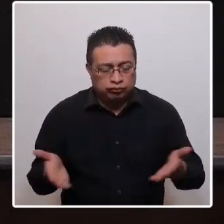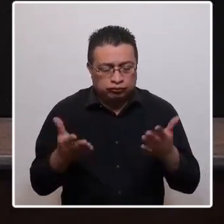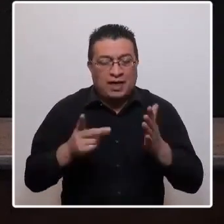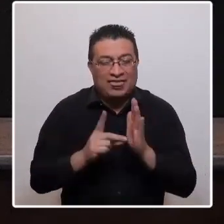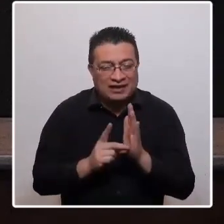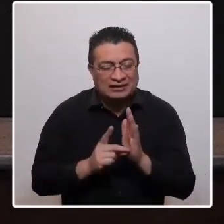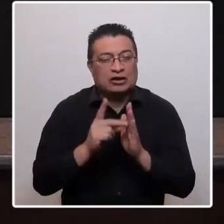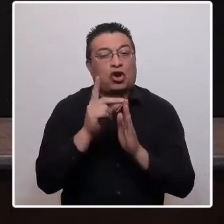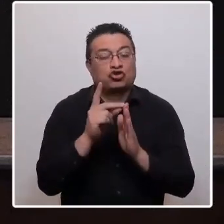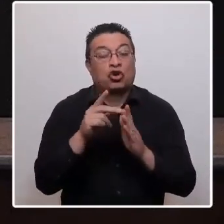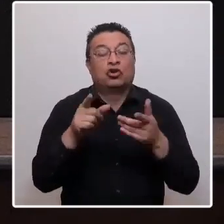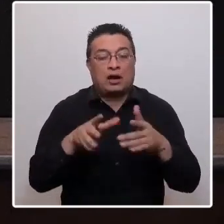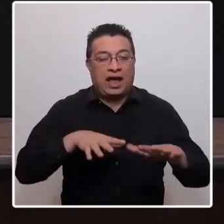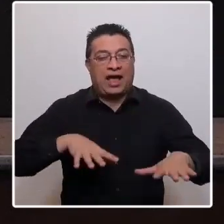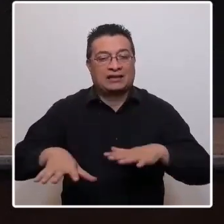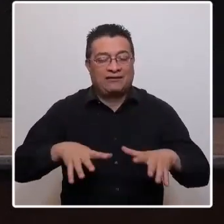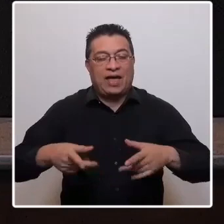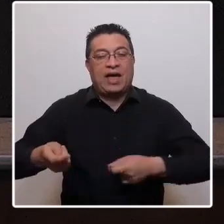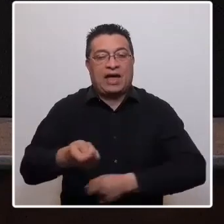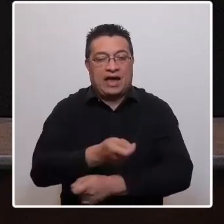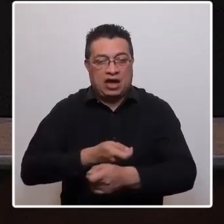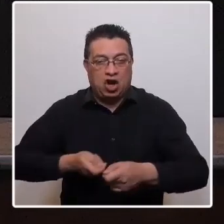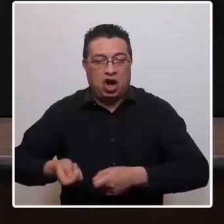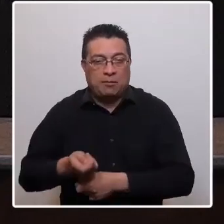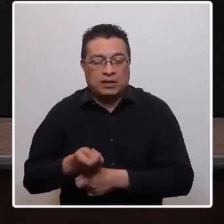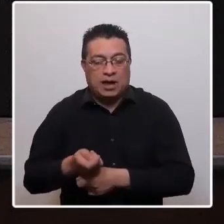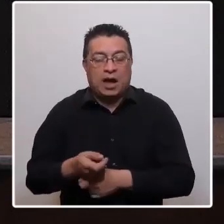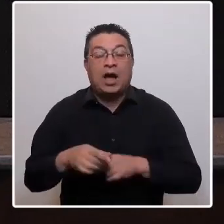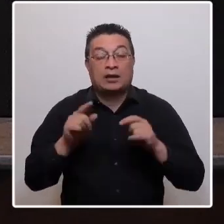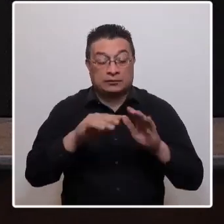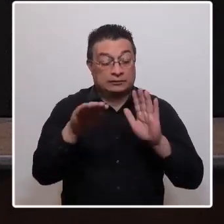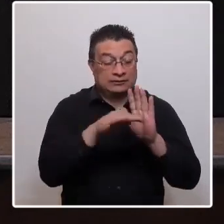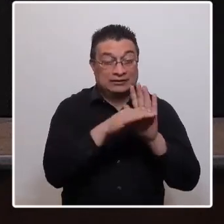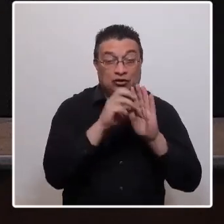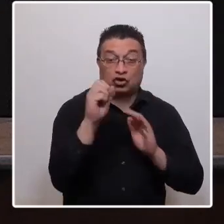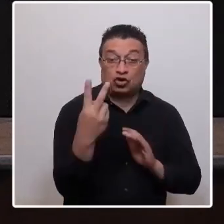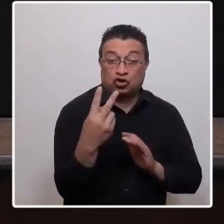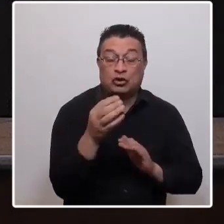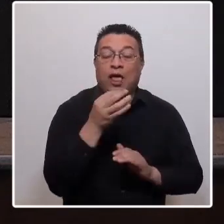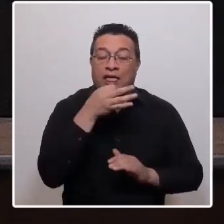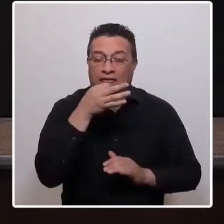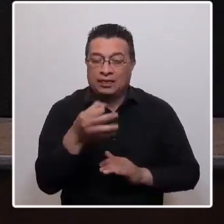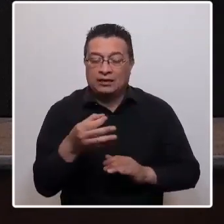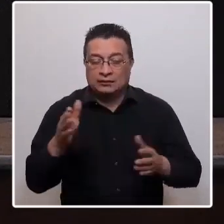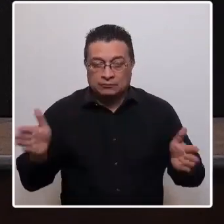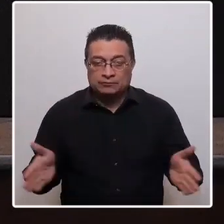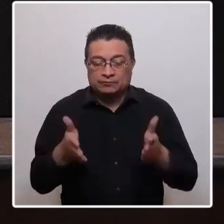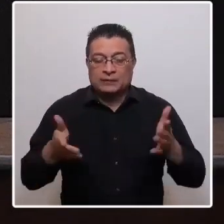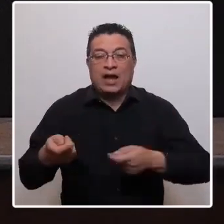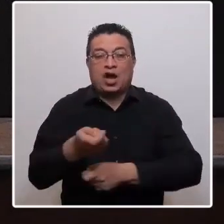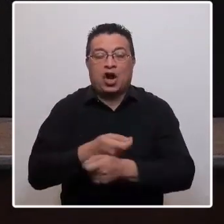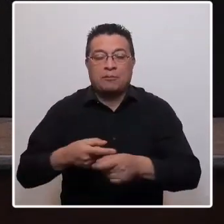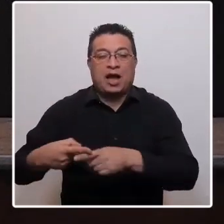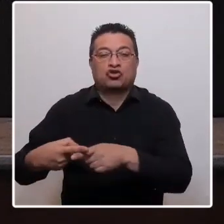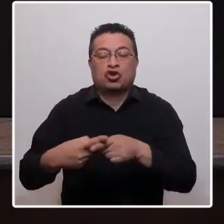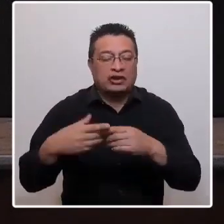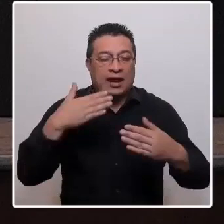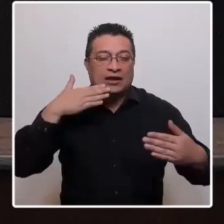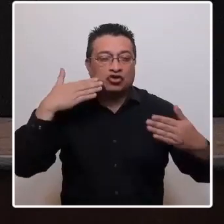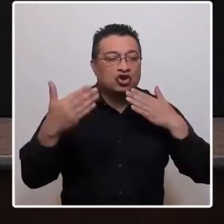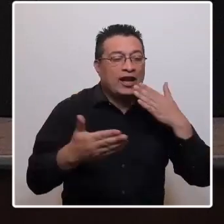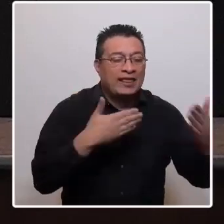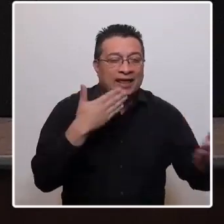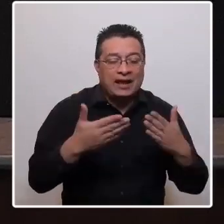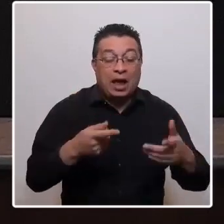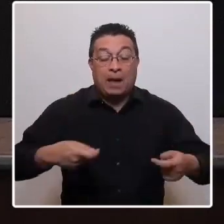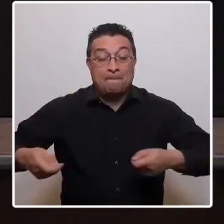desarrolla las actividades económicas. Y en el inciso 2 establece: fomentará la economía social y solidaria, los